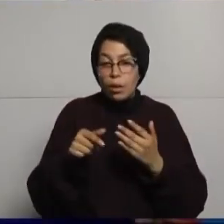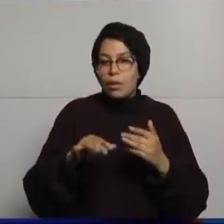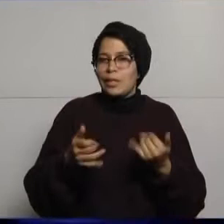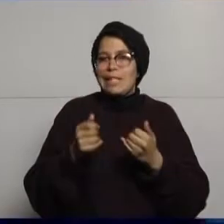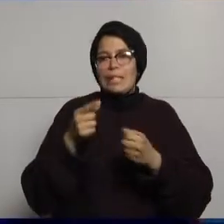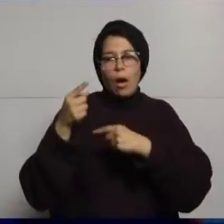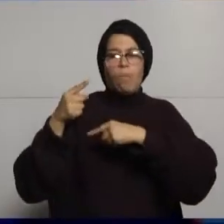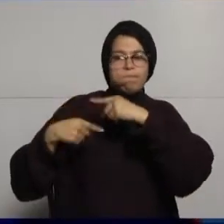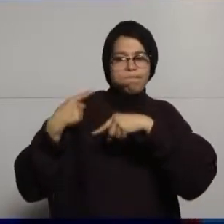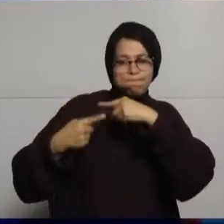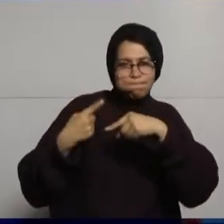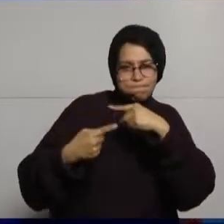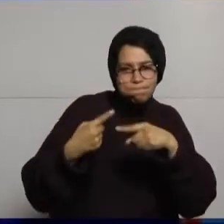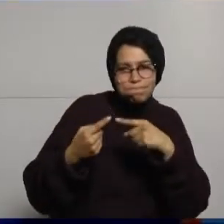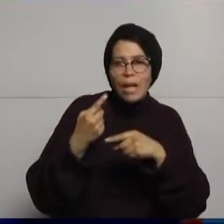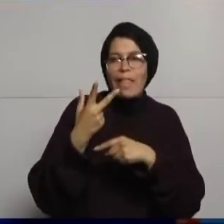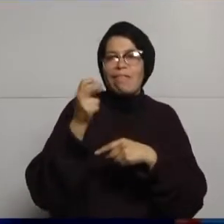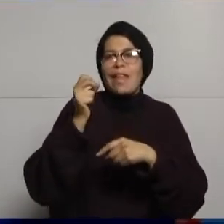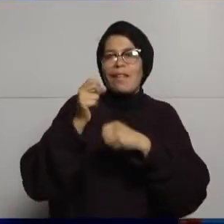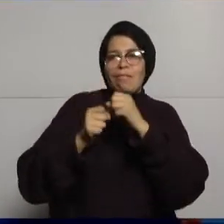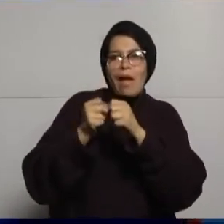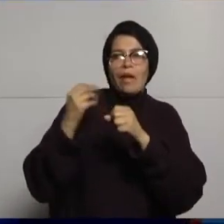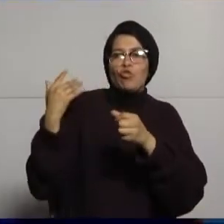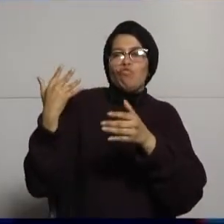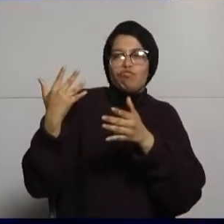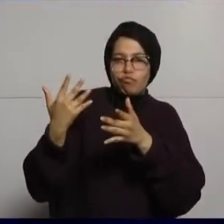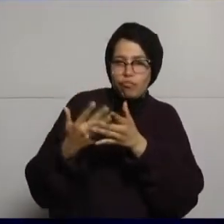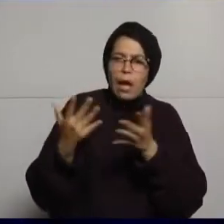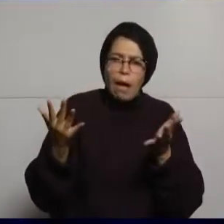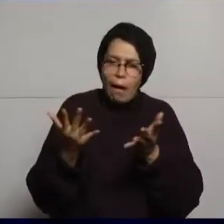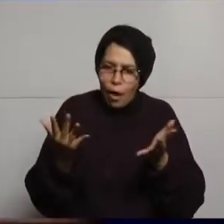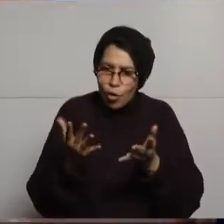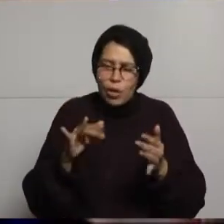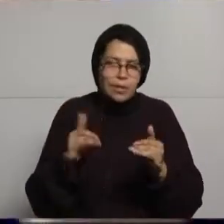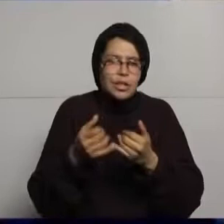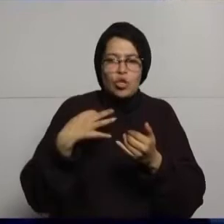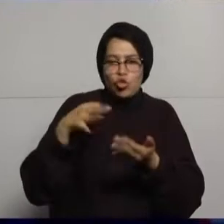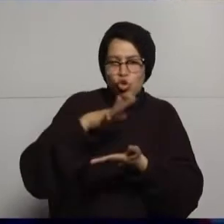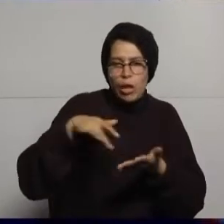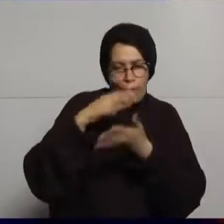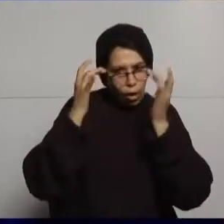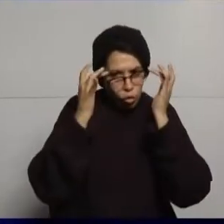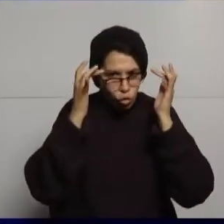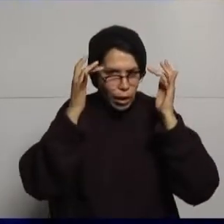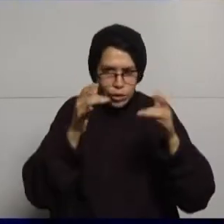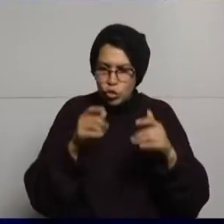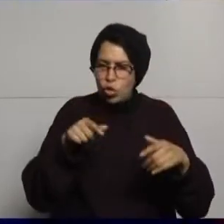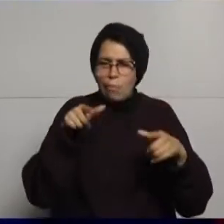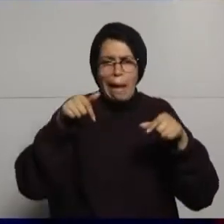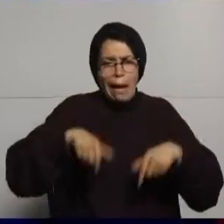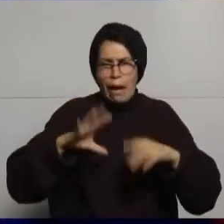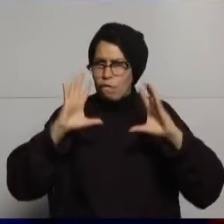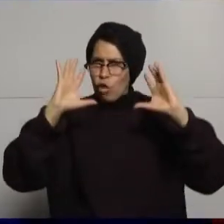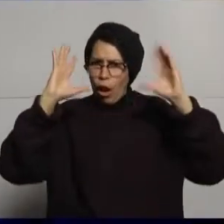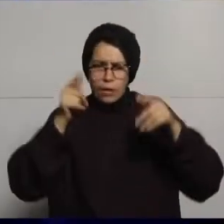tradición, pero hace unos 30 años convertimos esta ciudad en un laboratorio urbano, social, educativo, cultural en medio de las 1000 violencias. Fuimos